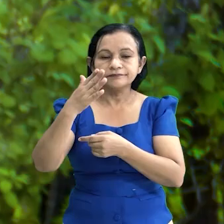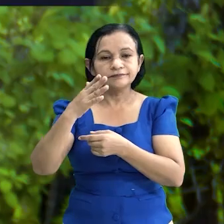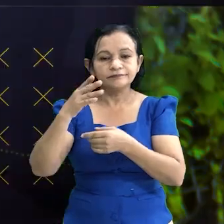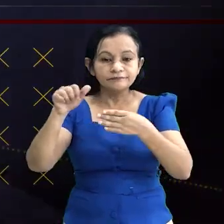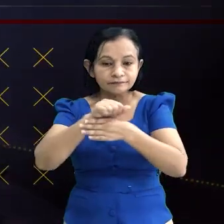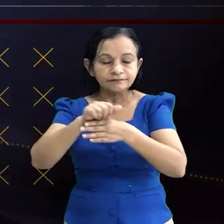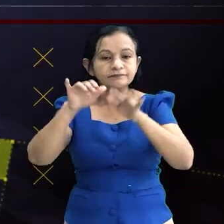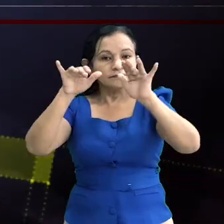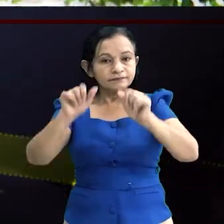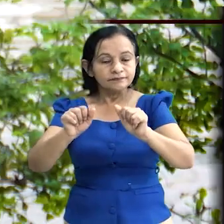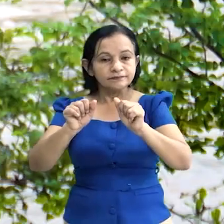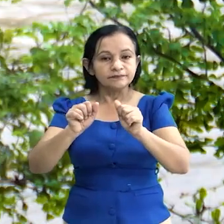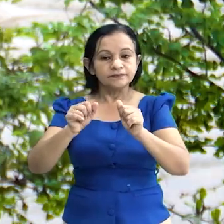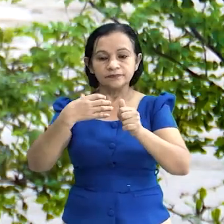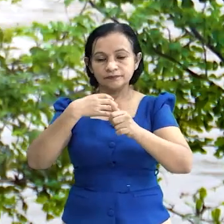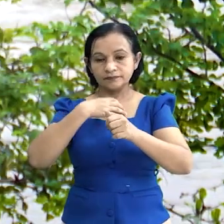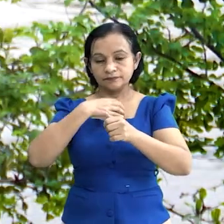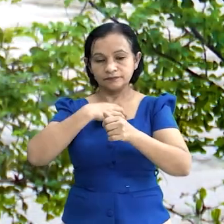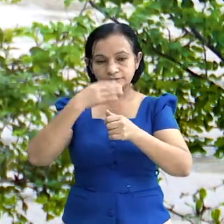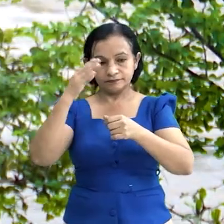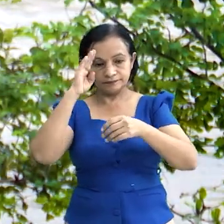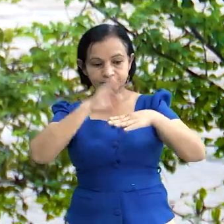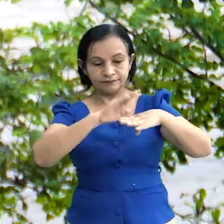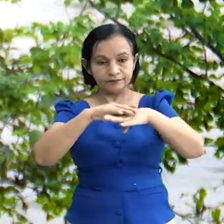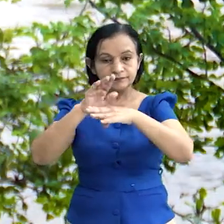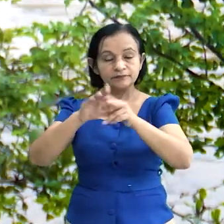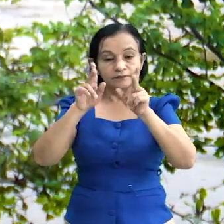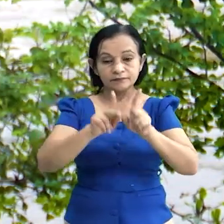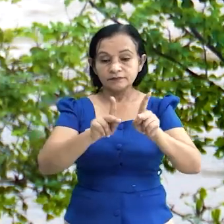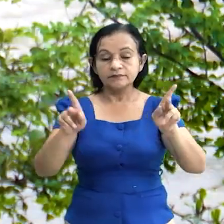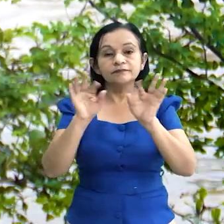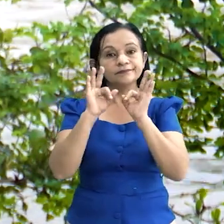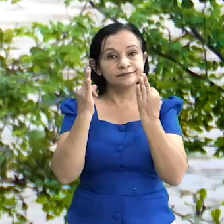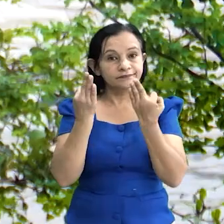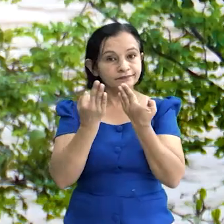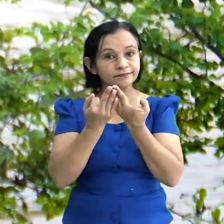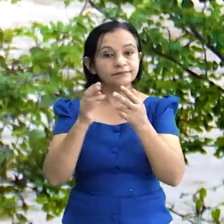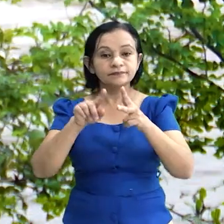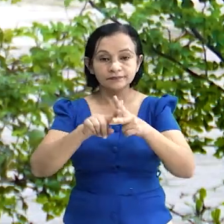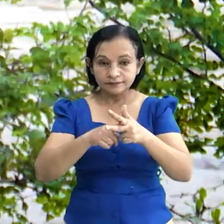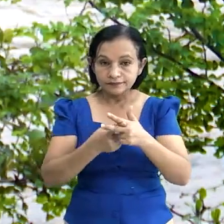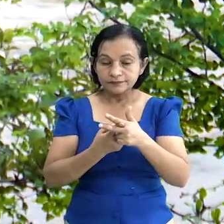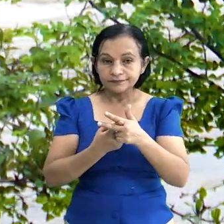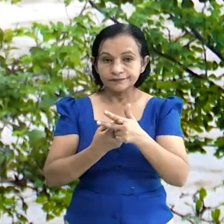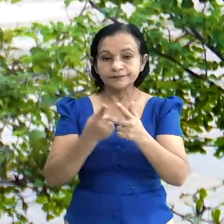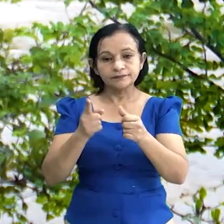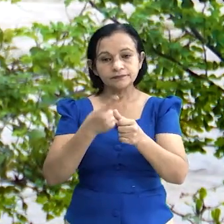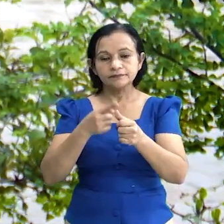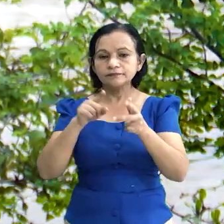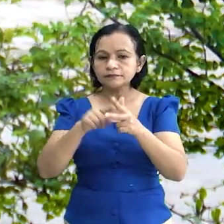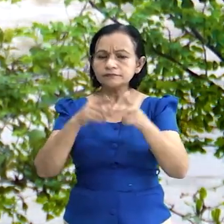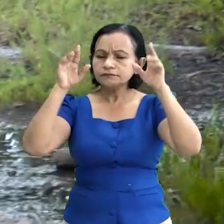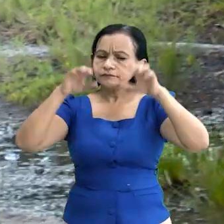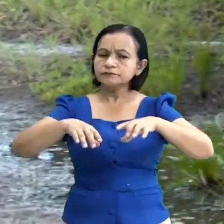totalmente activados. De nuestra jefatura nos orientaron a realizar unos planes familiares, que fue el inicio, cuando digamos estaba comenzando